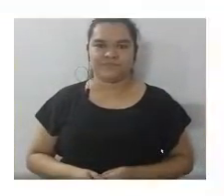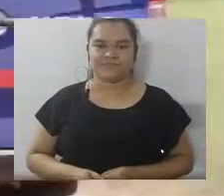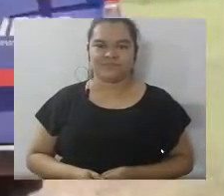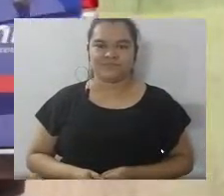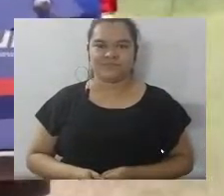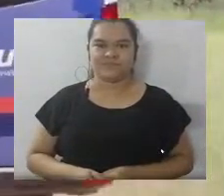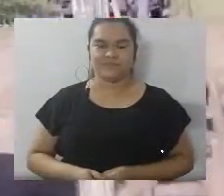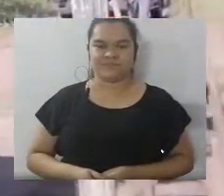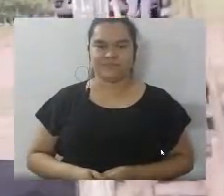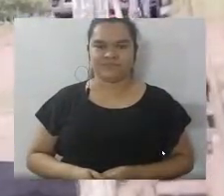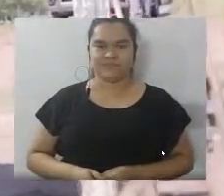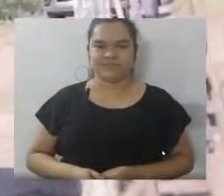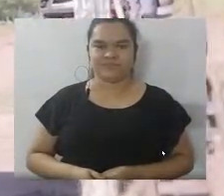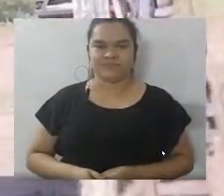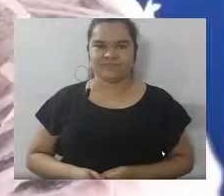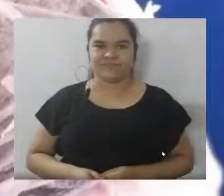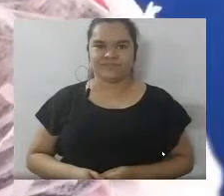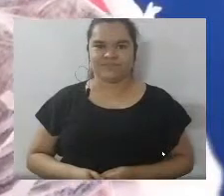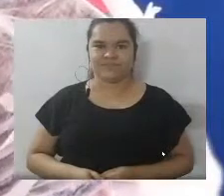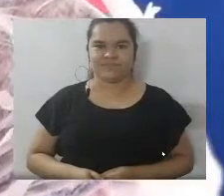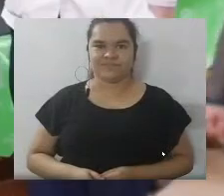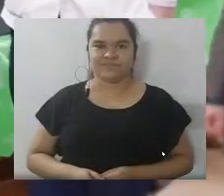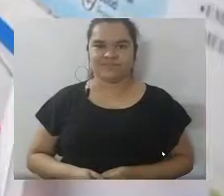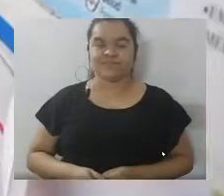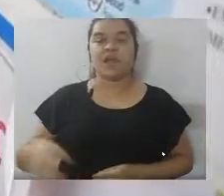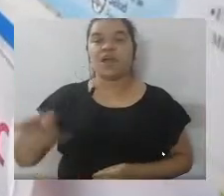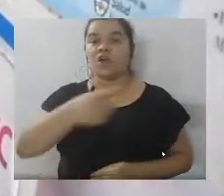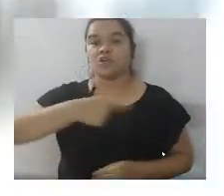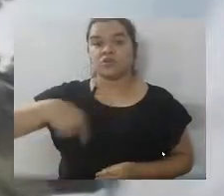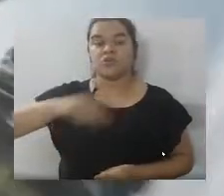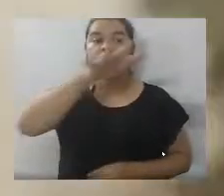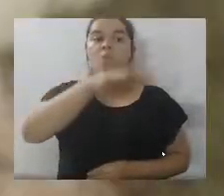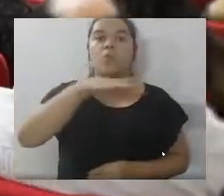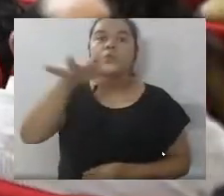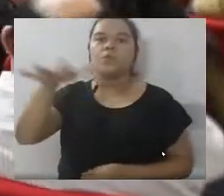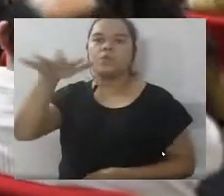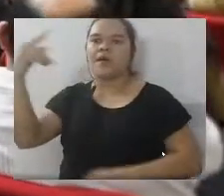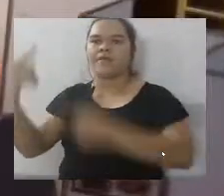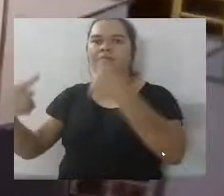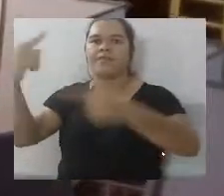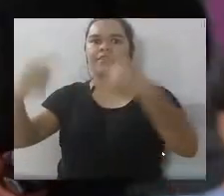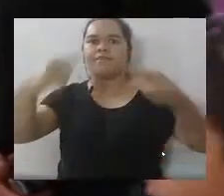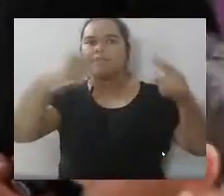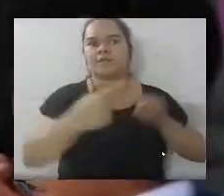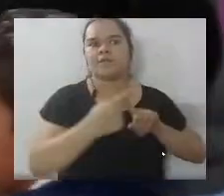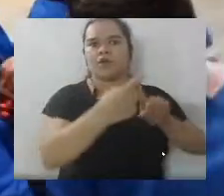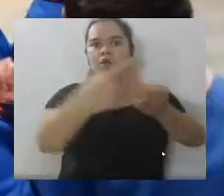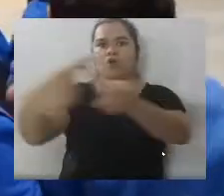Estamos abriendo caminos para brindar posibilidades de acceso a toda la sociedad.